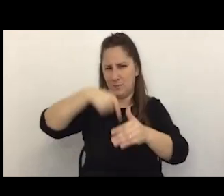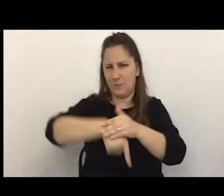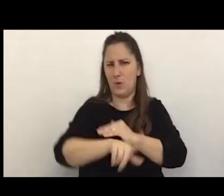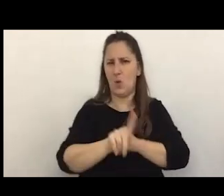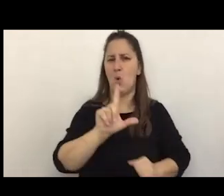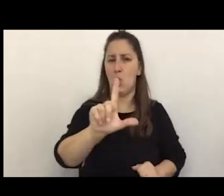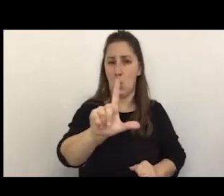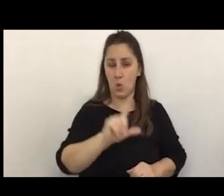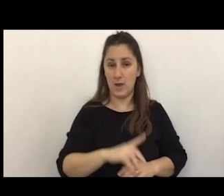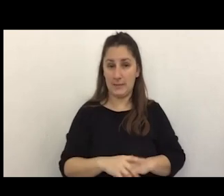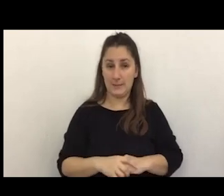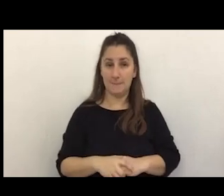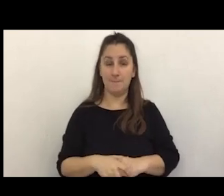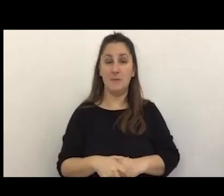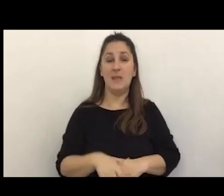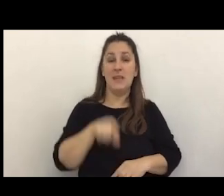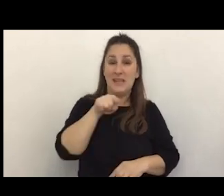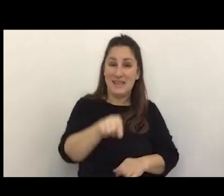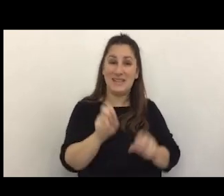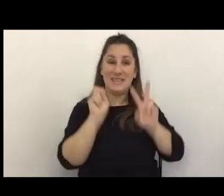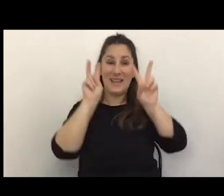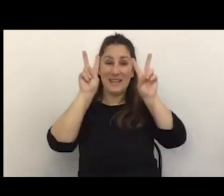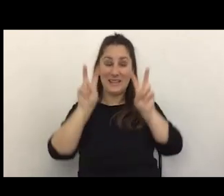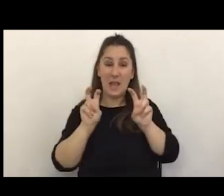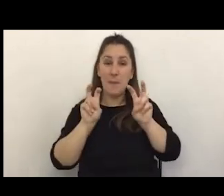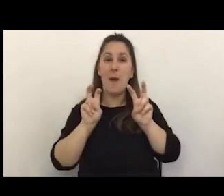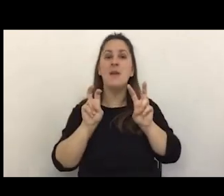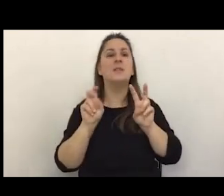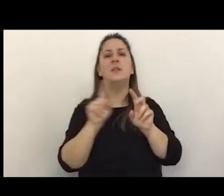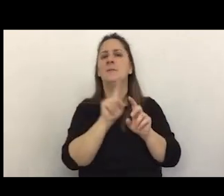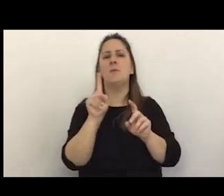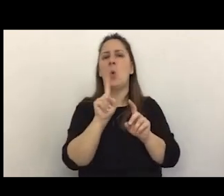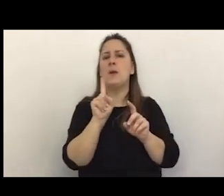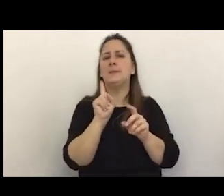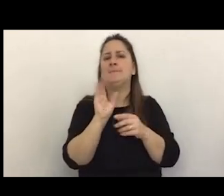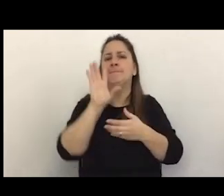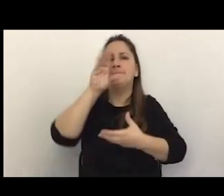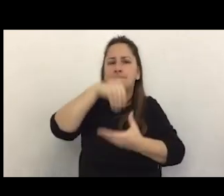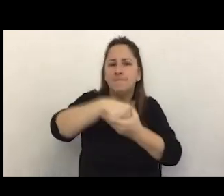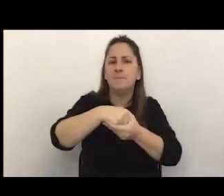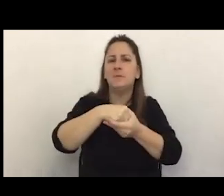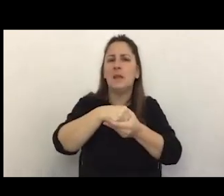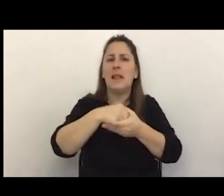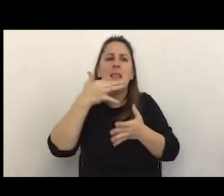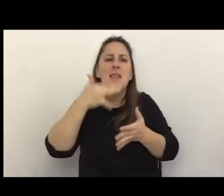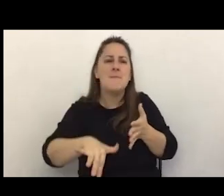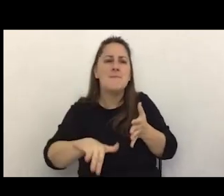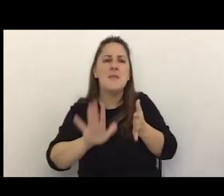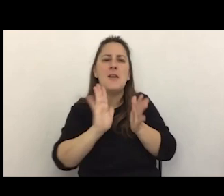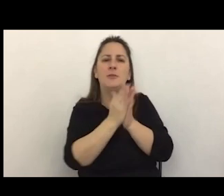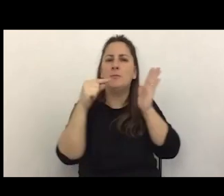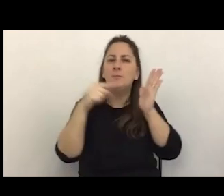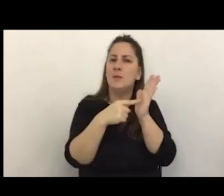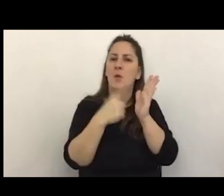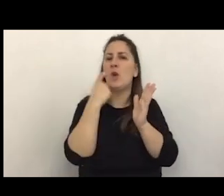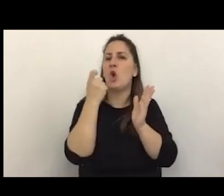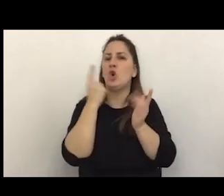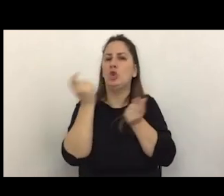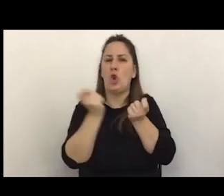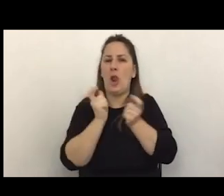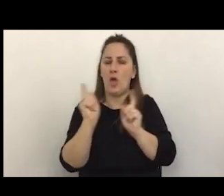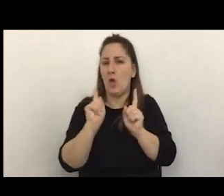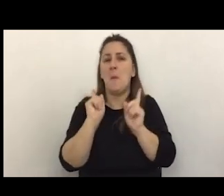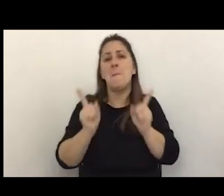y que esas cuestiones no debían entrar en nuestra codificación, por lo tanto esto no debía ser regulado y debía